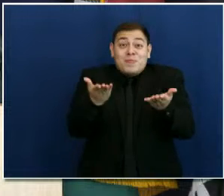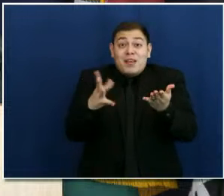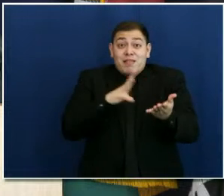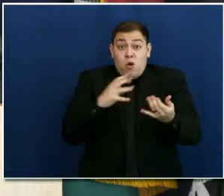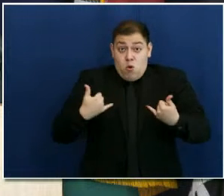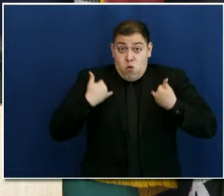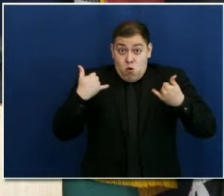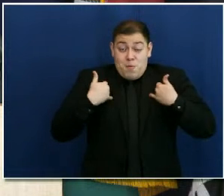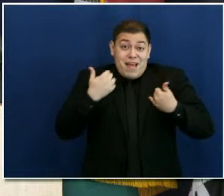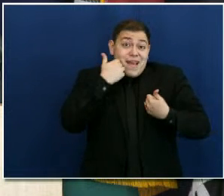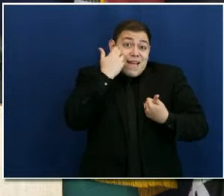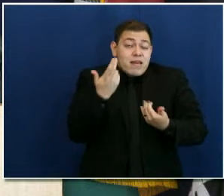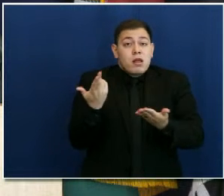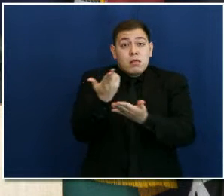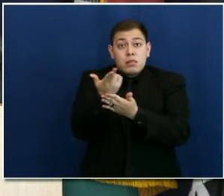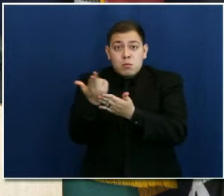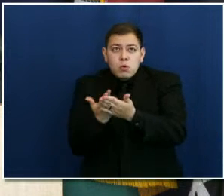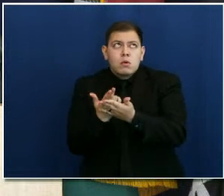con un video gráfico y